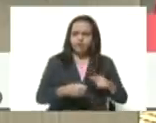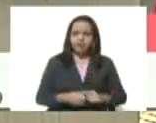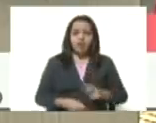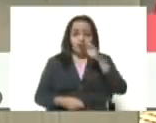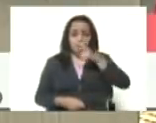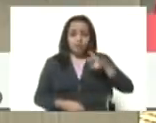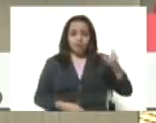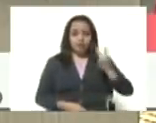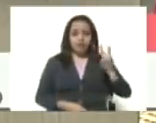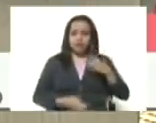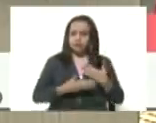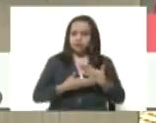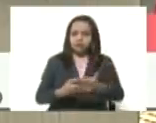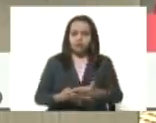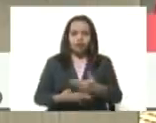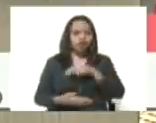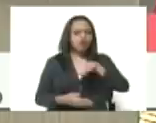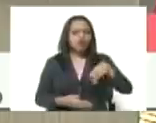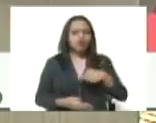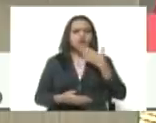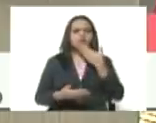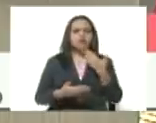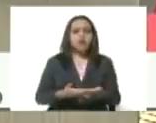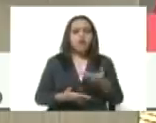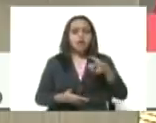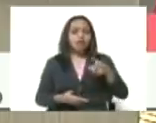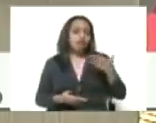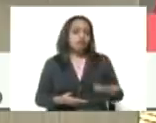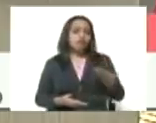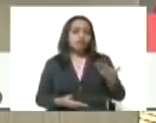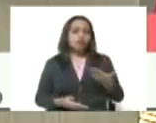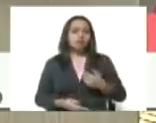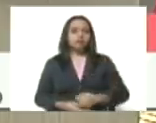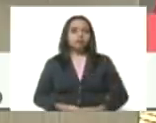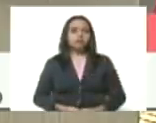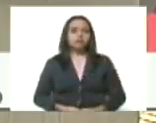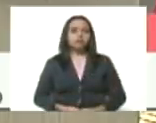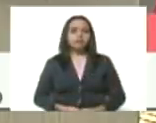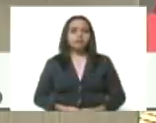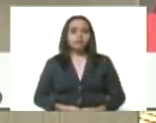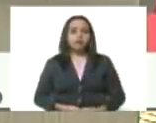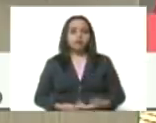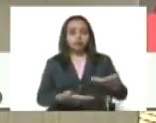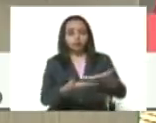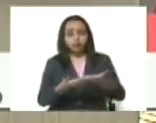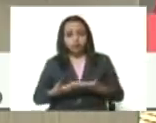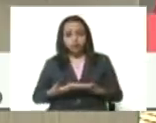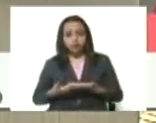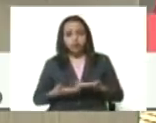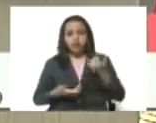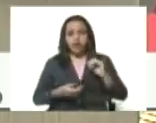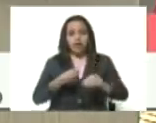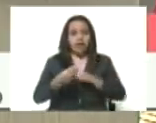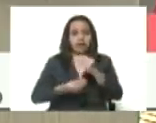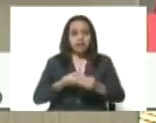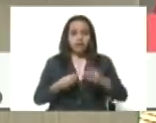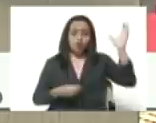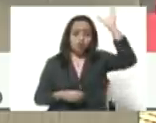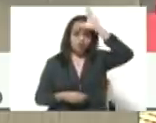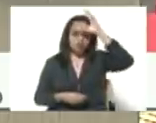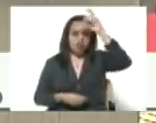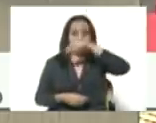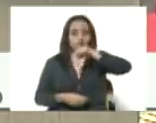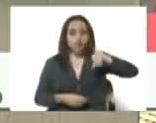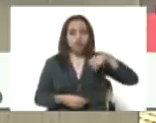su alma noble, agradecemos esta importante donación que está haciendo Turquía para